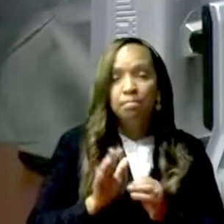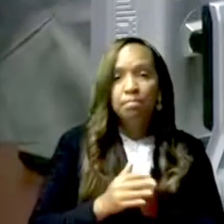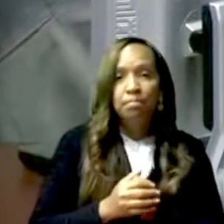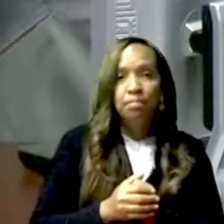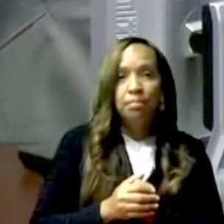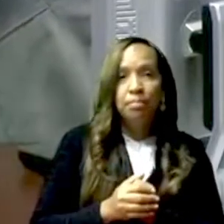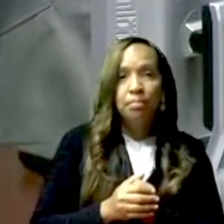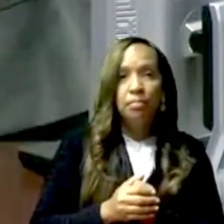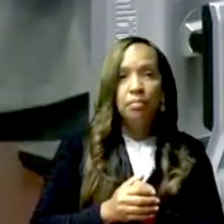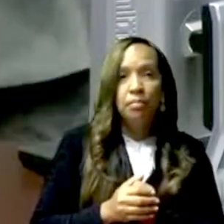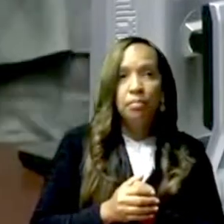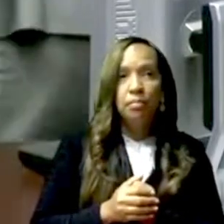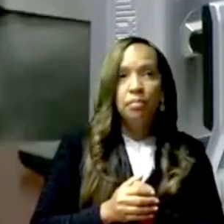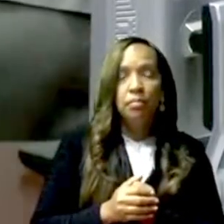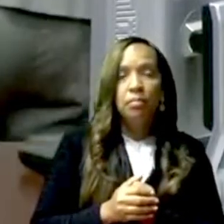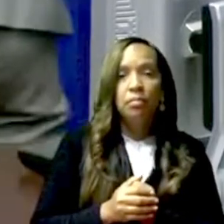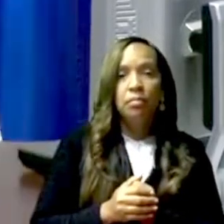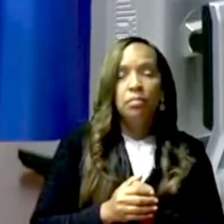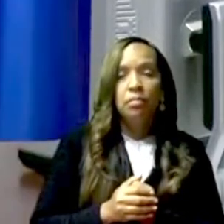puede mandar.